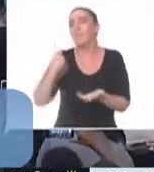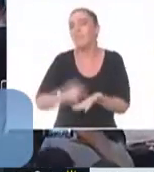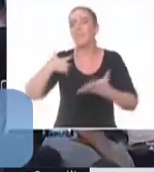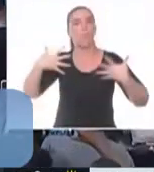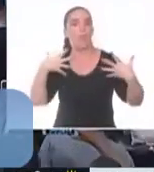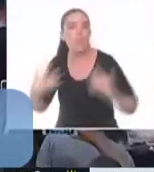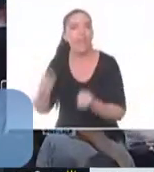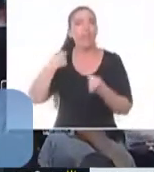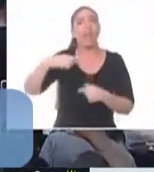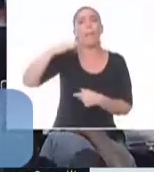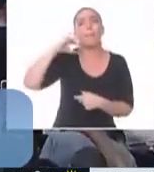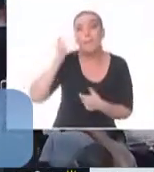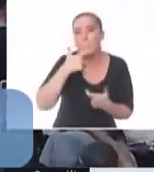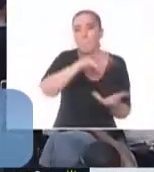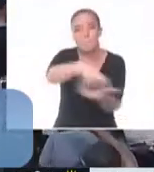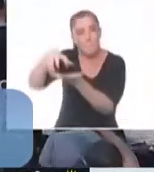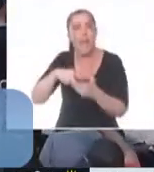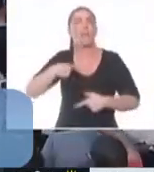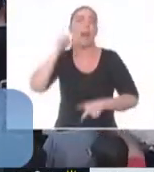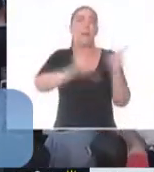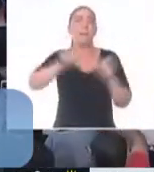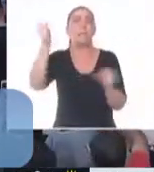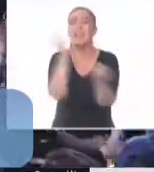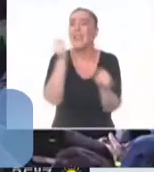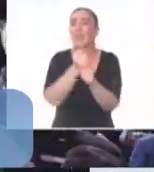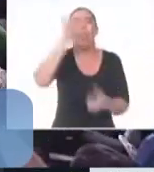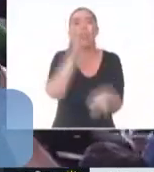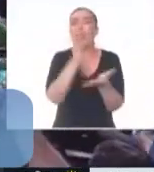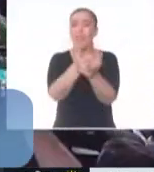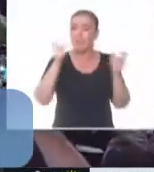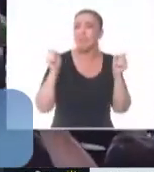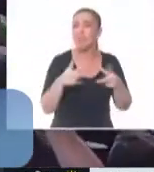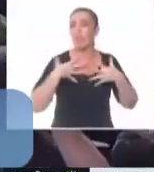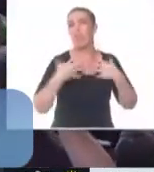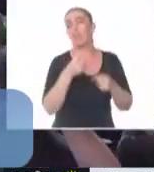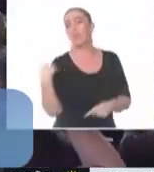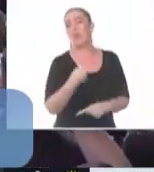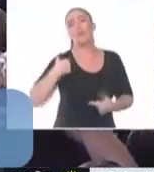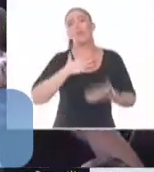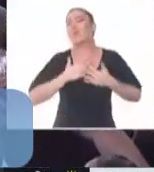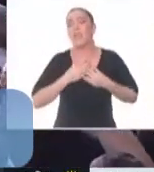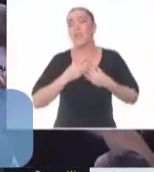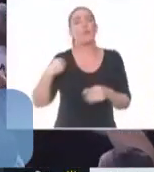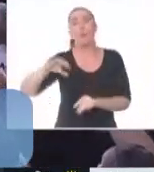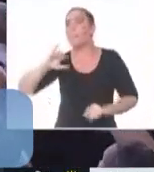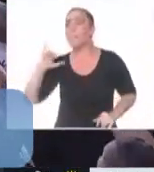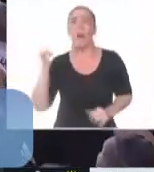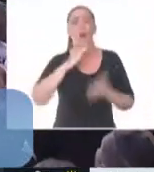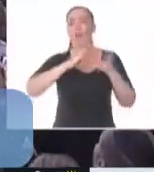pymes, a los trabajadores con derechos, porque sentimos que es la mejor forma de